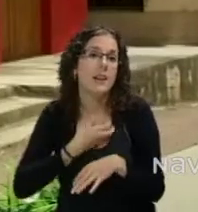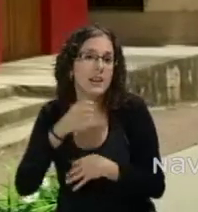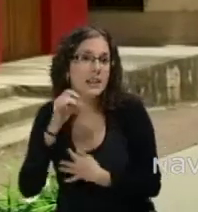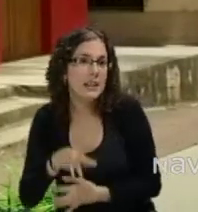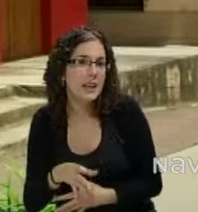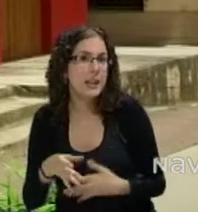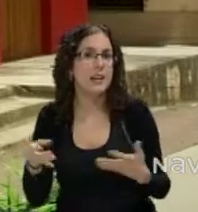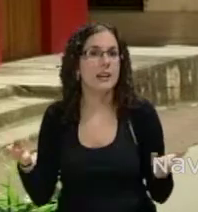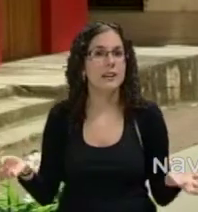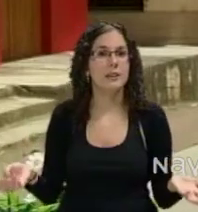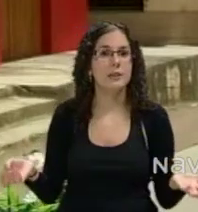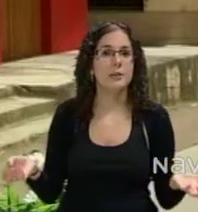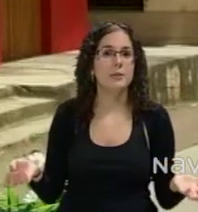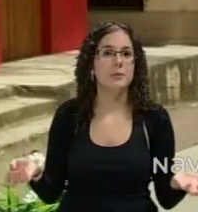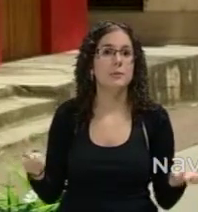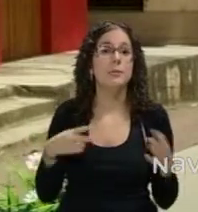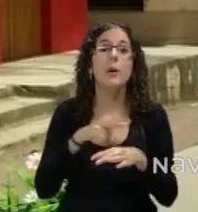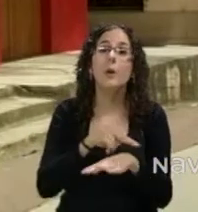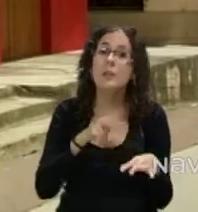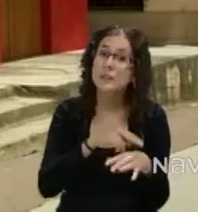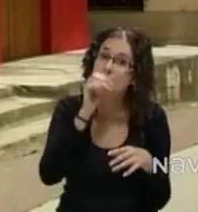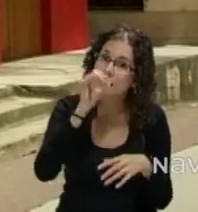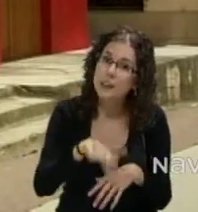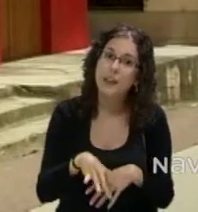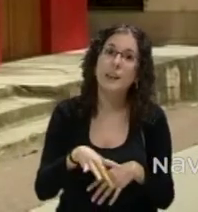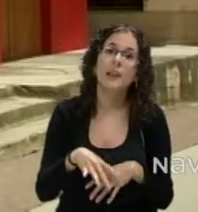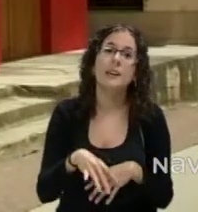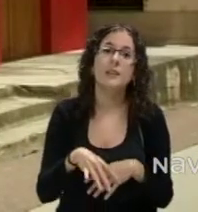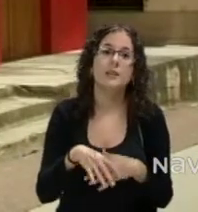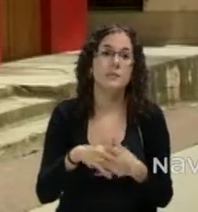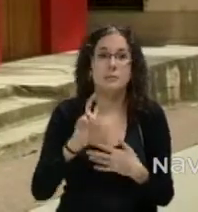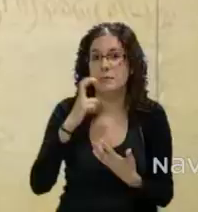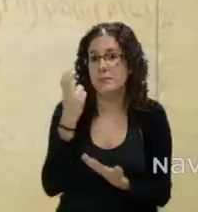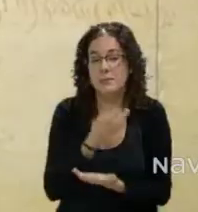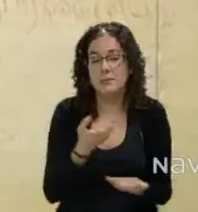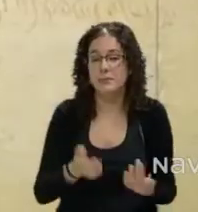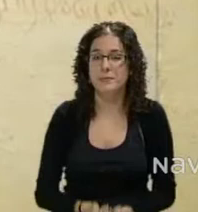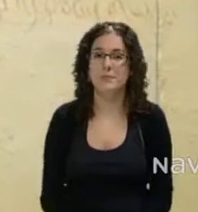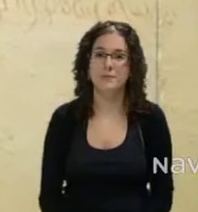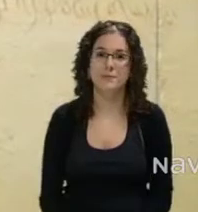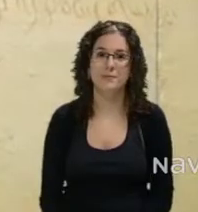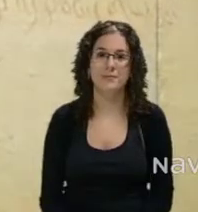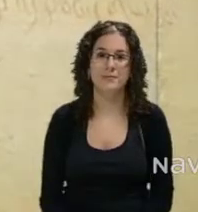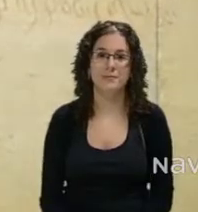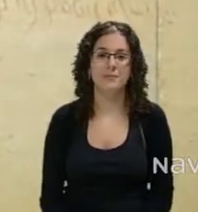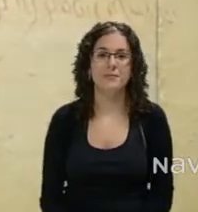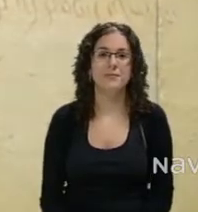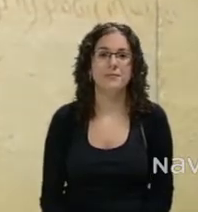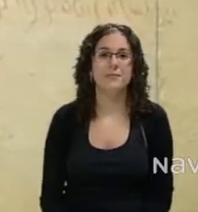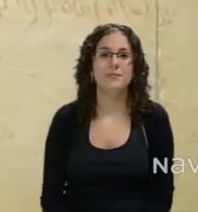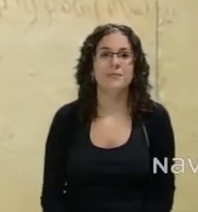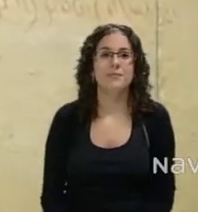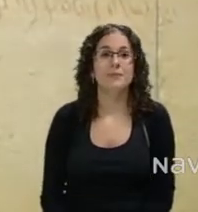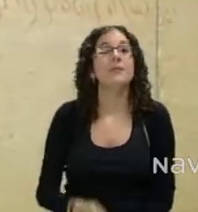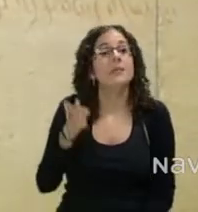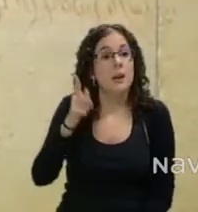a los concejales, para elegir a los alcaldes de las ciudades. También tenemos las inscripciones que